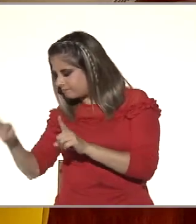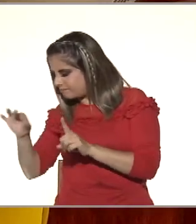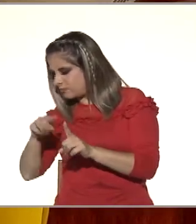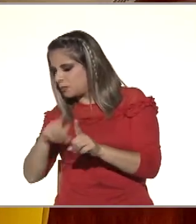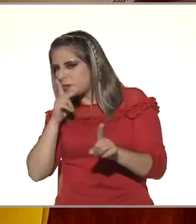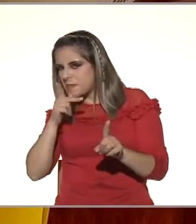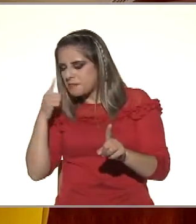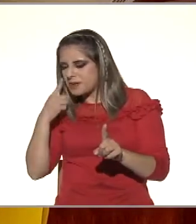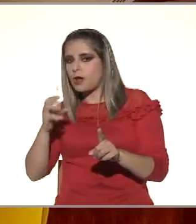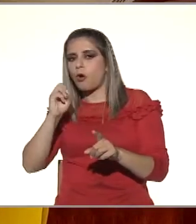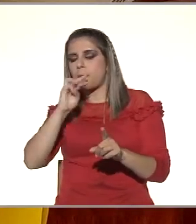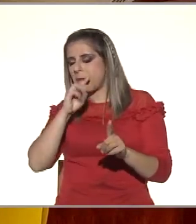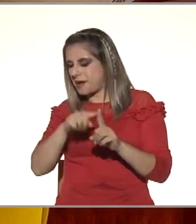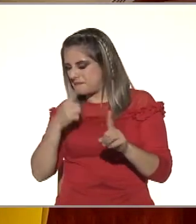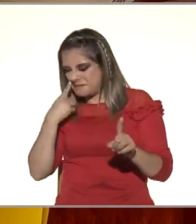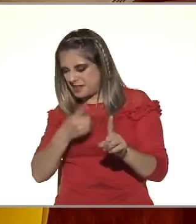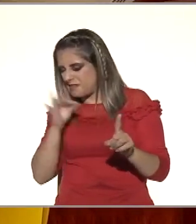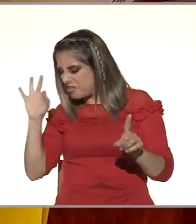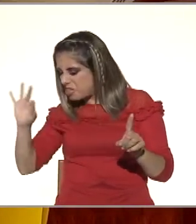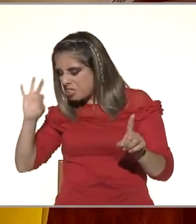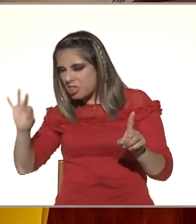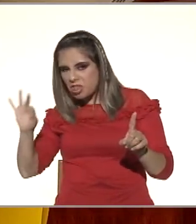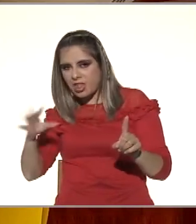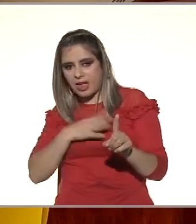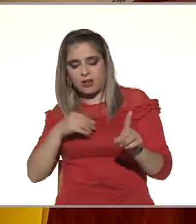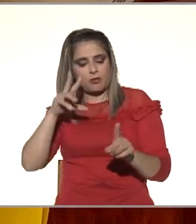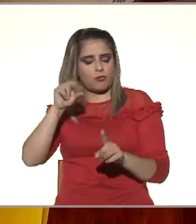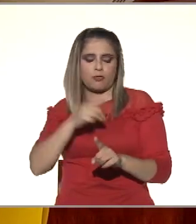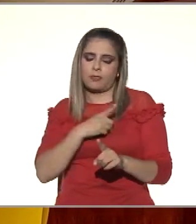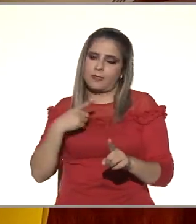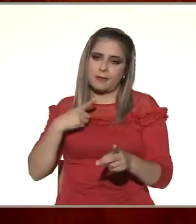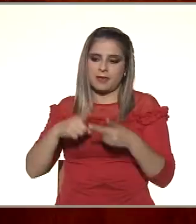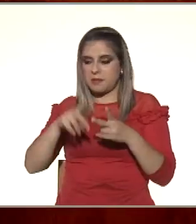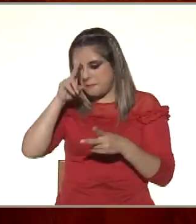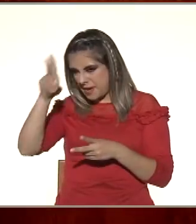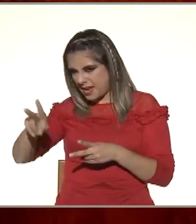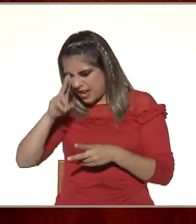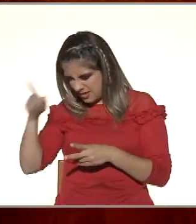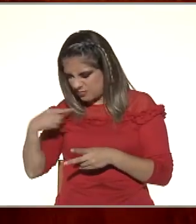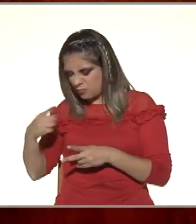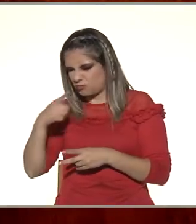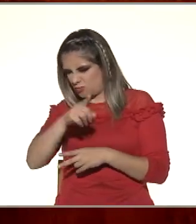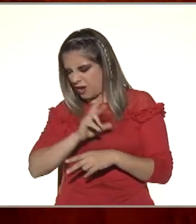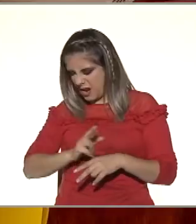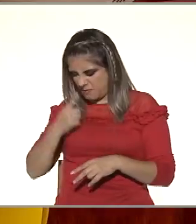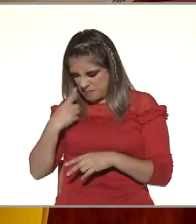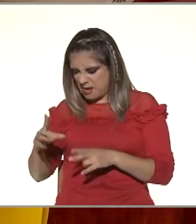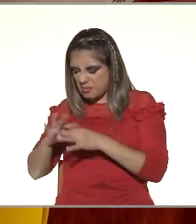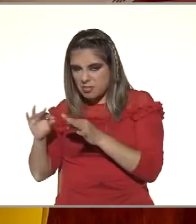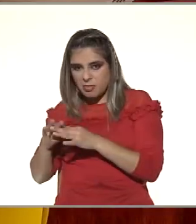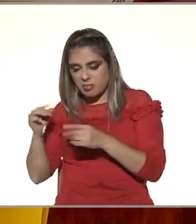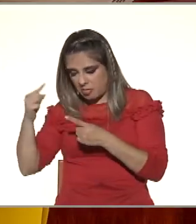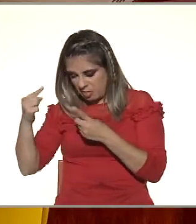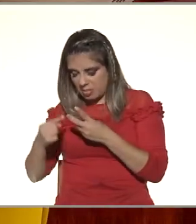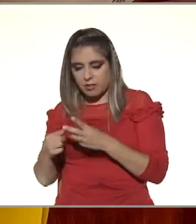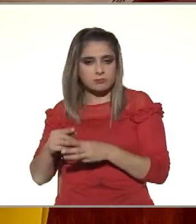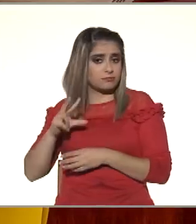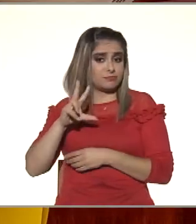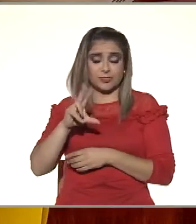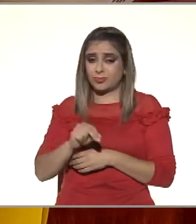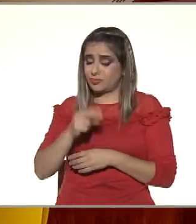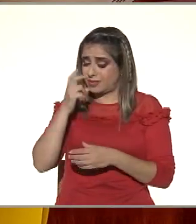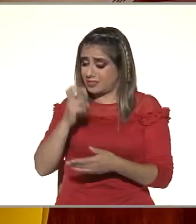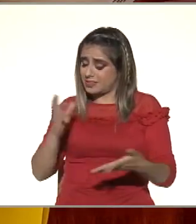hablando mal del uno o del otro, o metiendo el tema de la venganza o del rencor. Esos sistemas deben de quedar